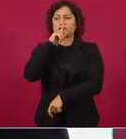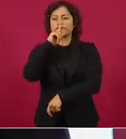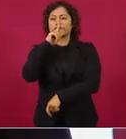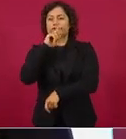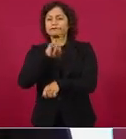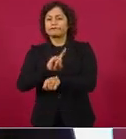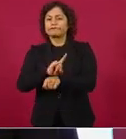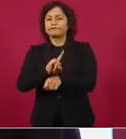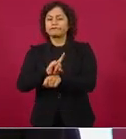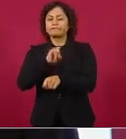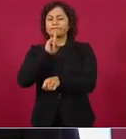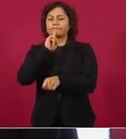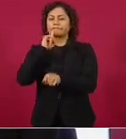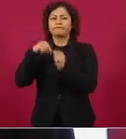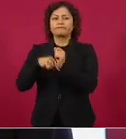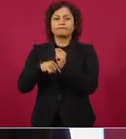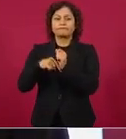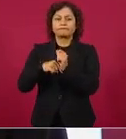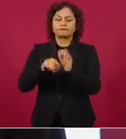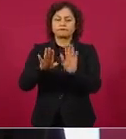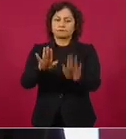Me dejo de llamar Andrés Manuel